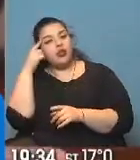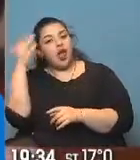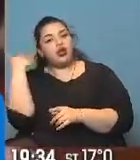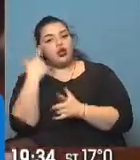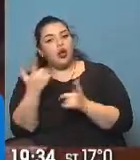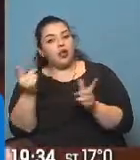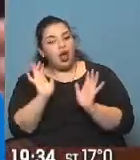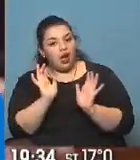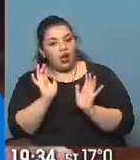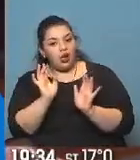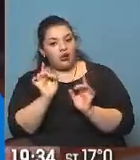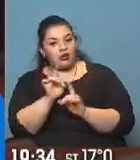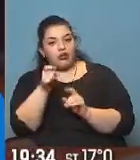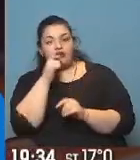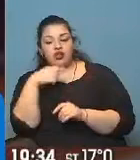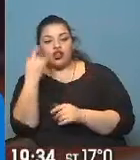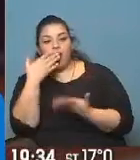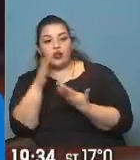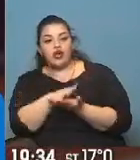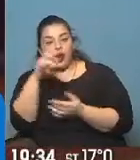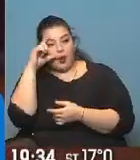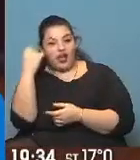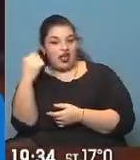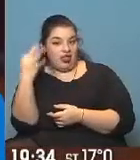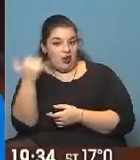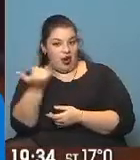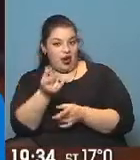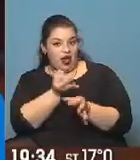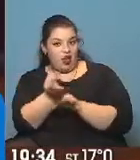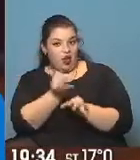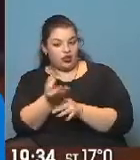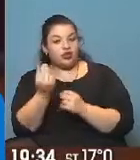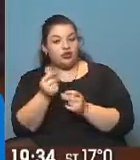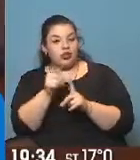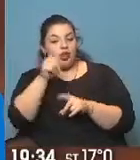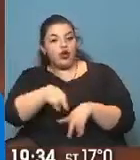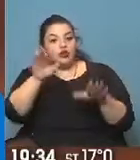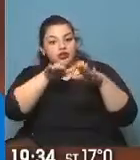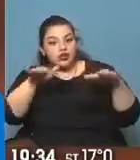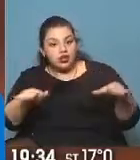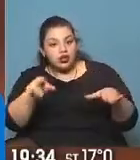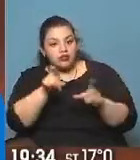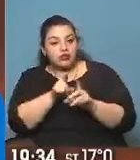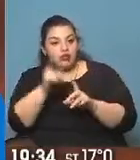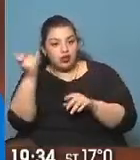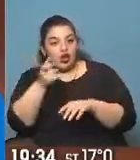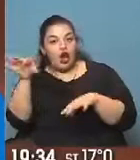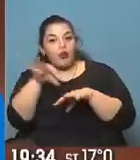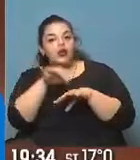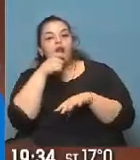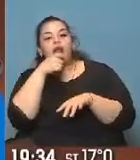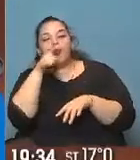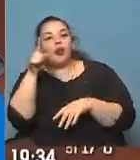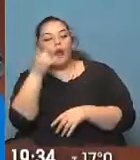cada lógica educativa porque si hablamos de becas tiene que haber educación que es que nuestros chicos y nuestras chicas asumen el compromiso por ejemplo la universidad